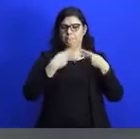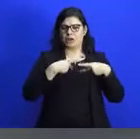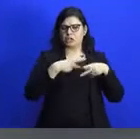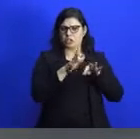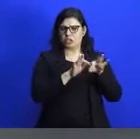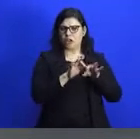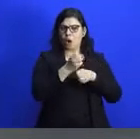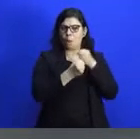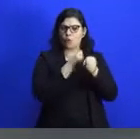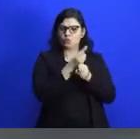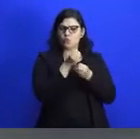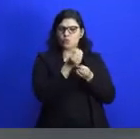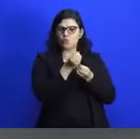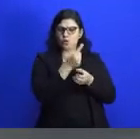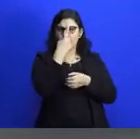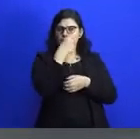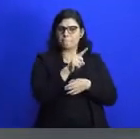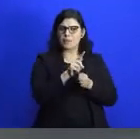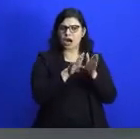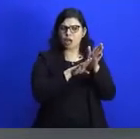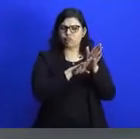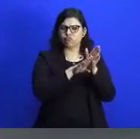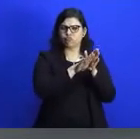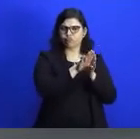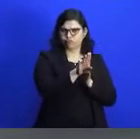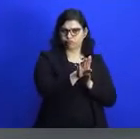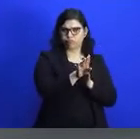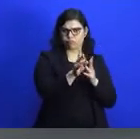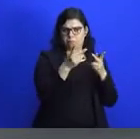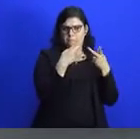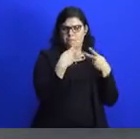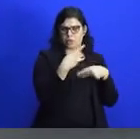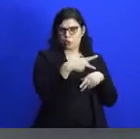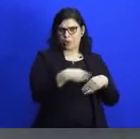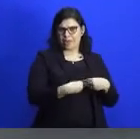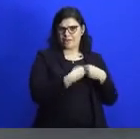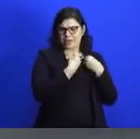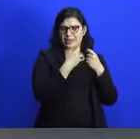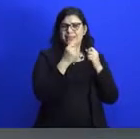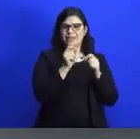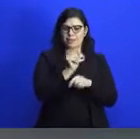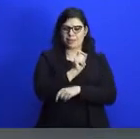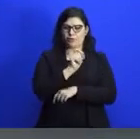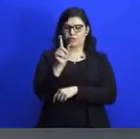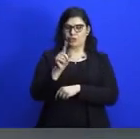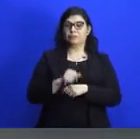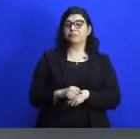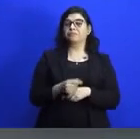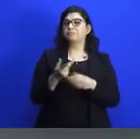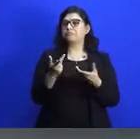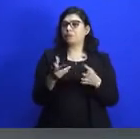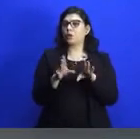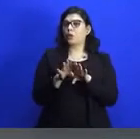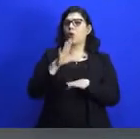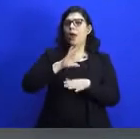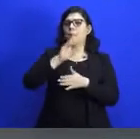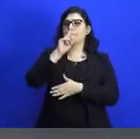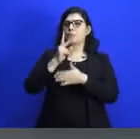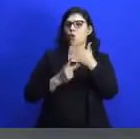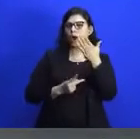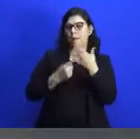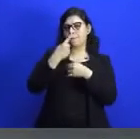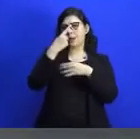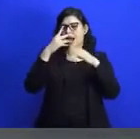oportunidades para su crecimiento, tanto personal como profesional. Para ello, contamos con diferentes programas de